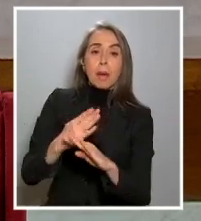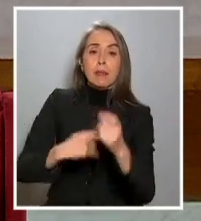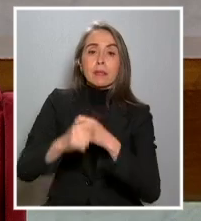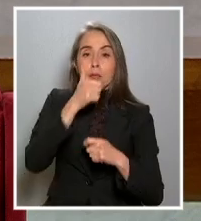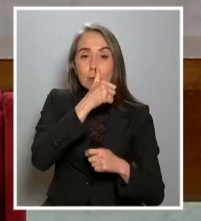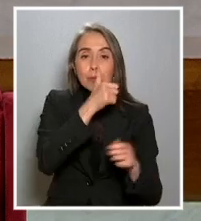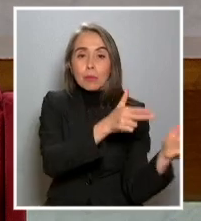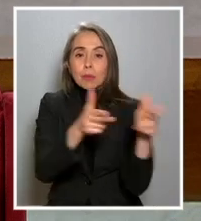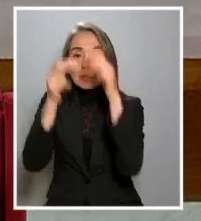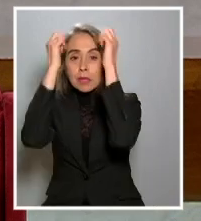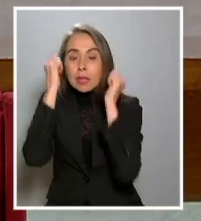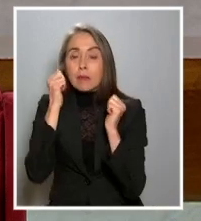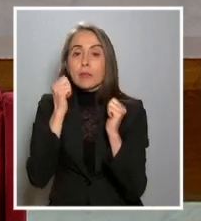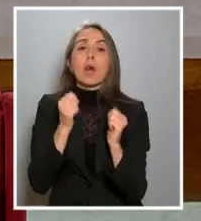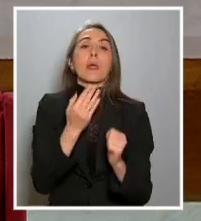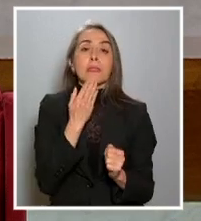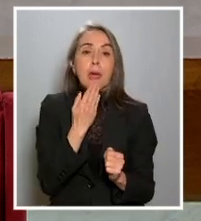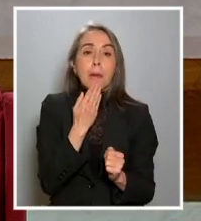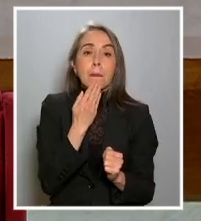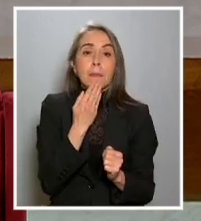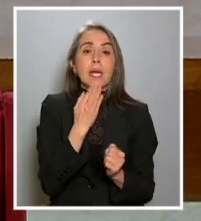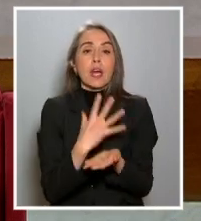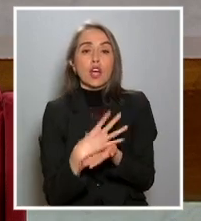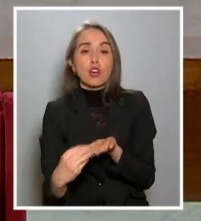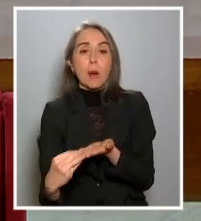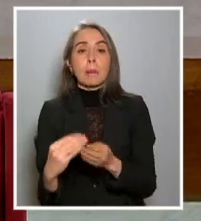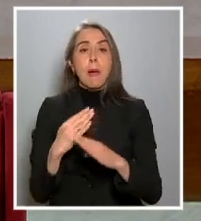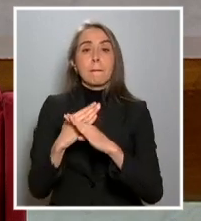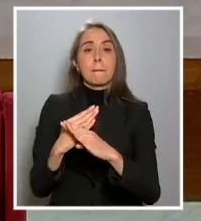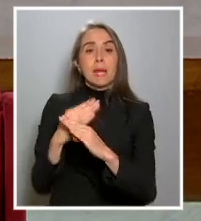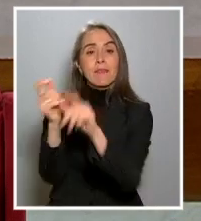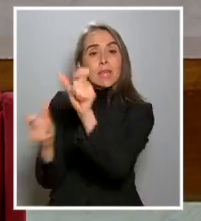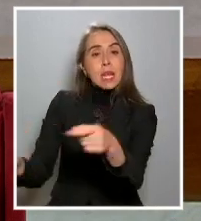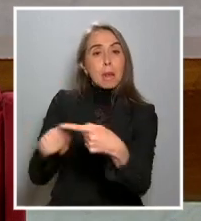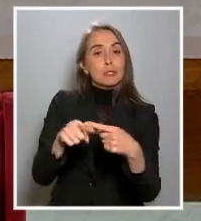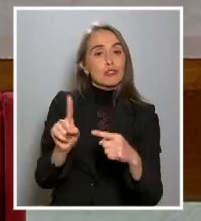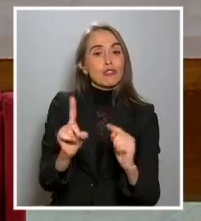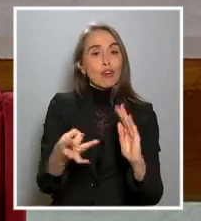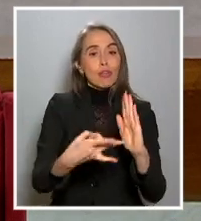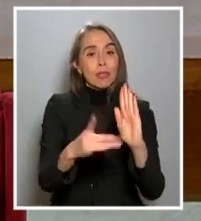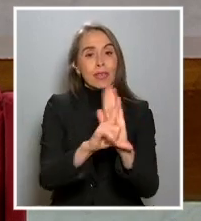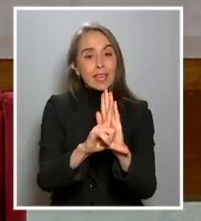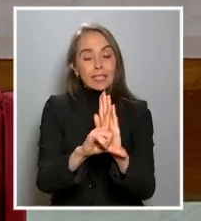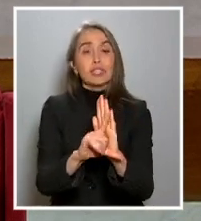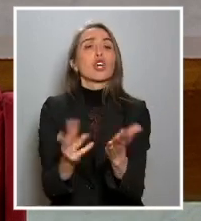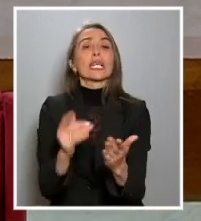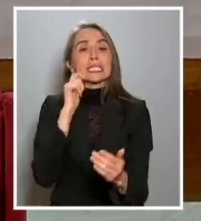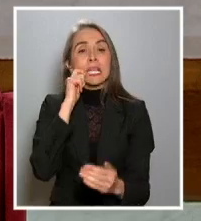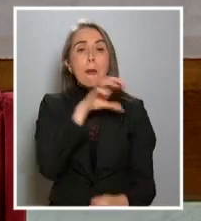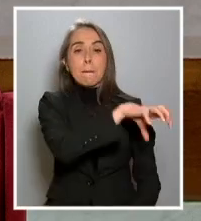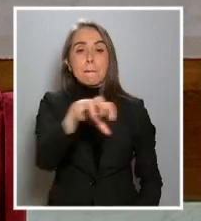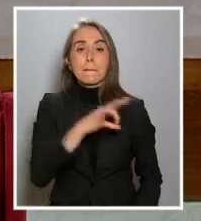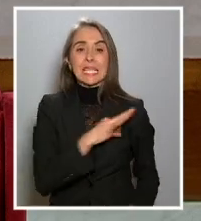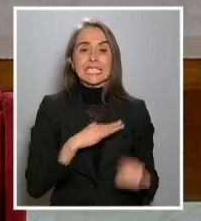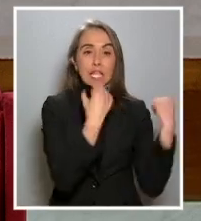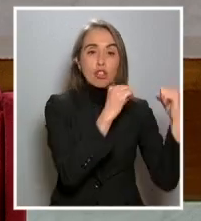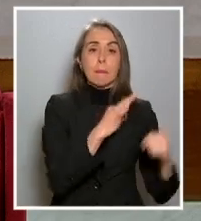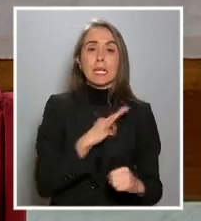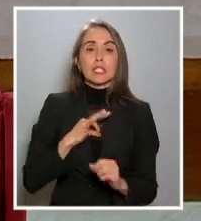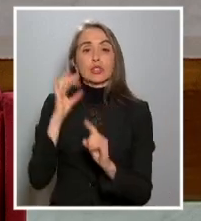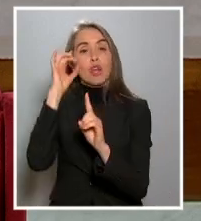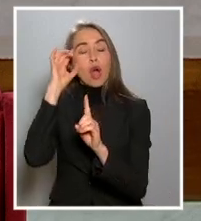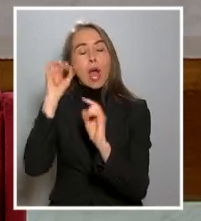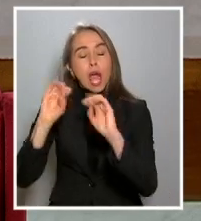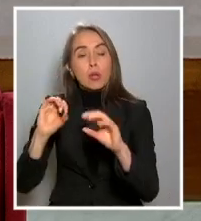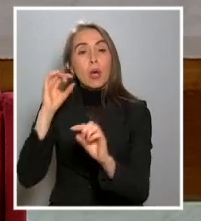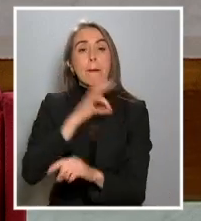organizado, aplicándolo también al ámbito de la prevención social del delito. Esto va a significar que carteras como deporte, educación,